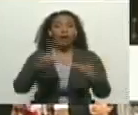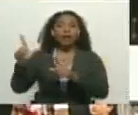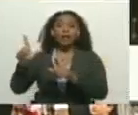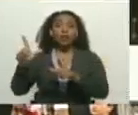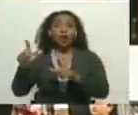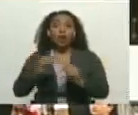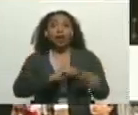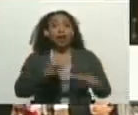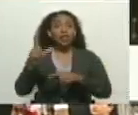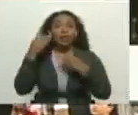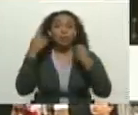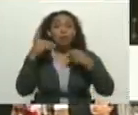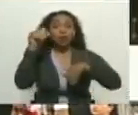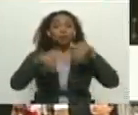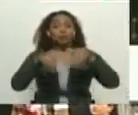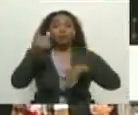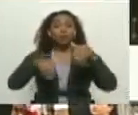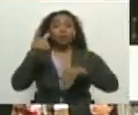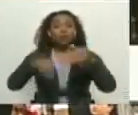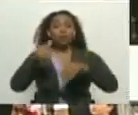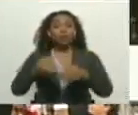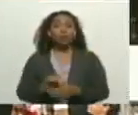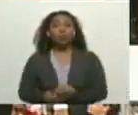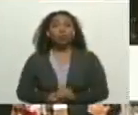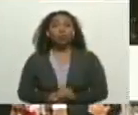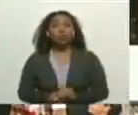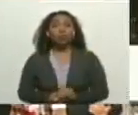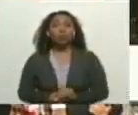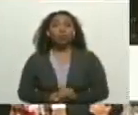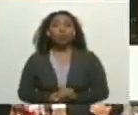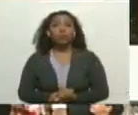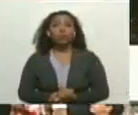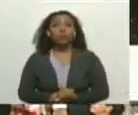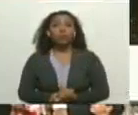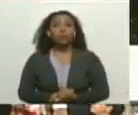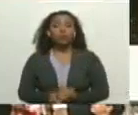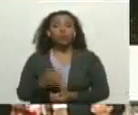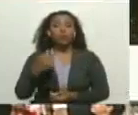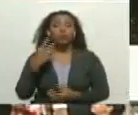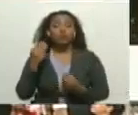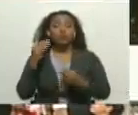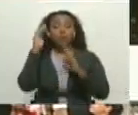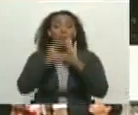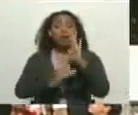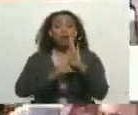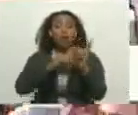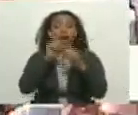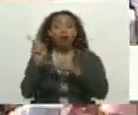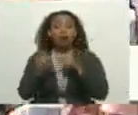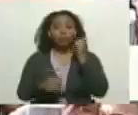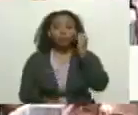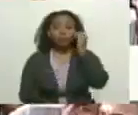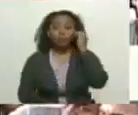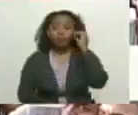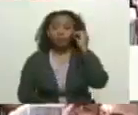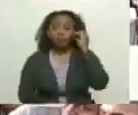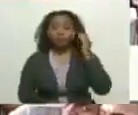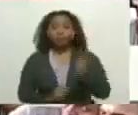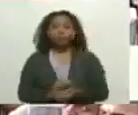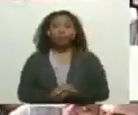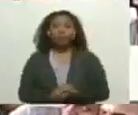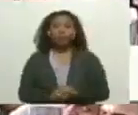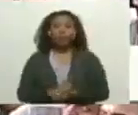listos para las elecciones. Ah, que hay que afinar detalles. Bueno, pero a nosotros nos falta muchísimo menos que a ellos, ¿verdad?